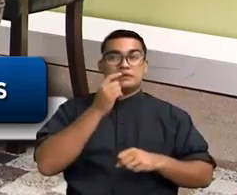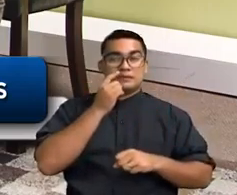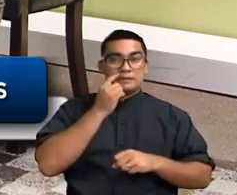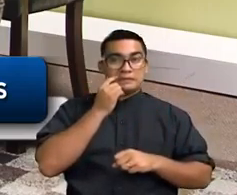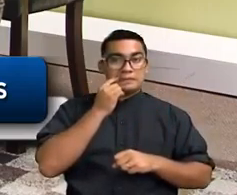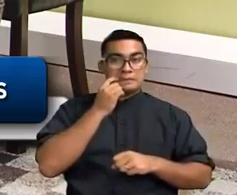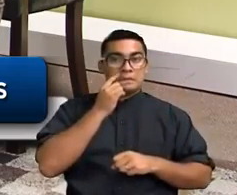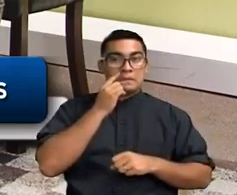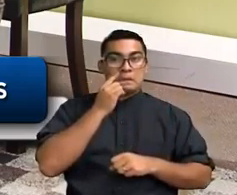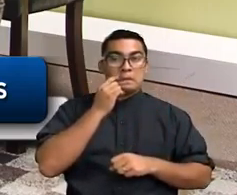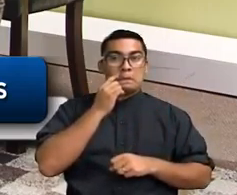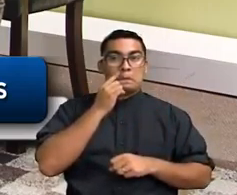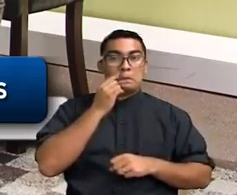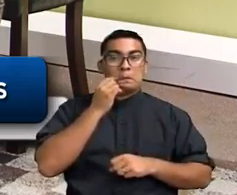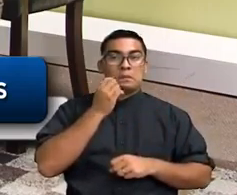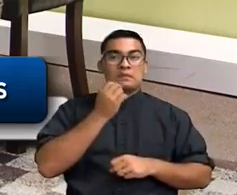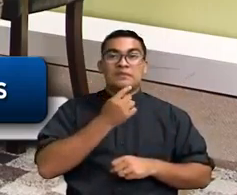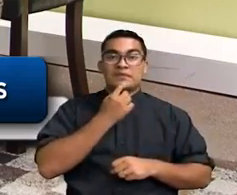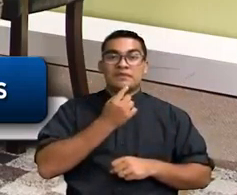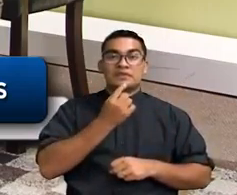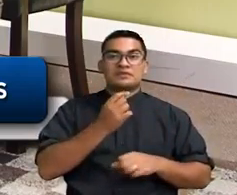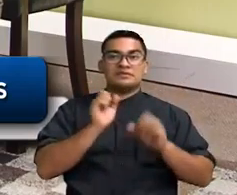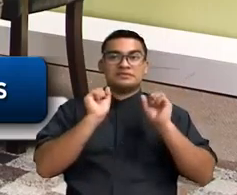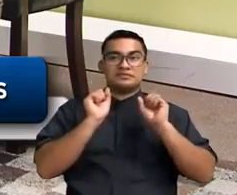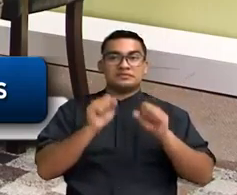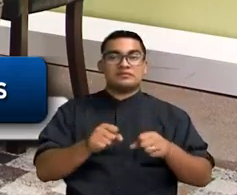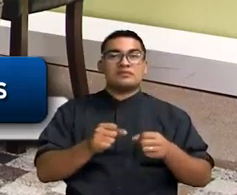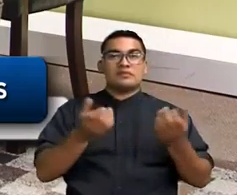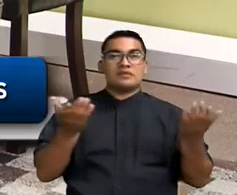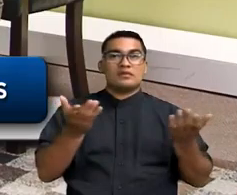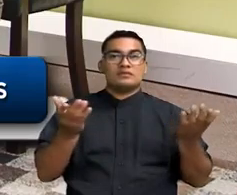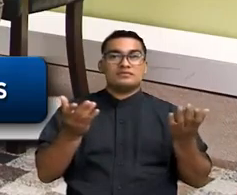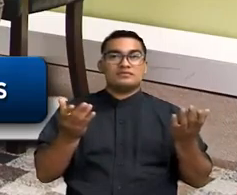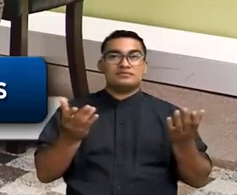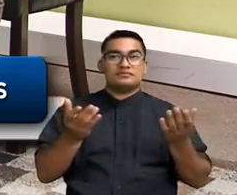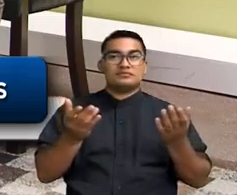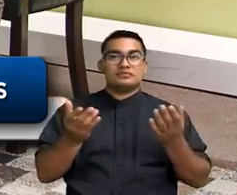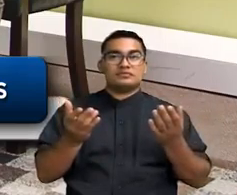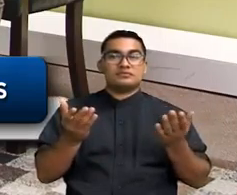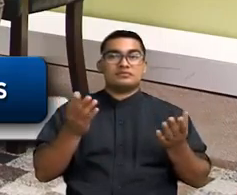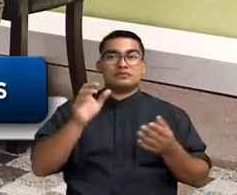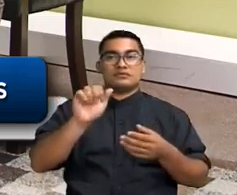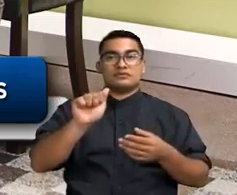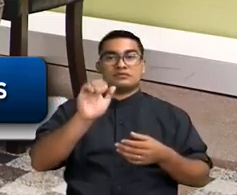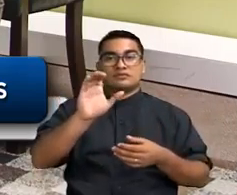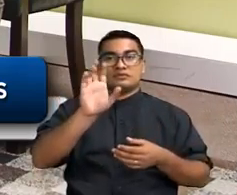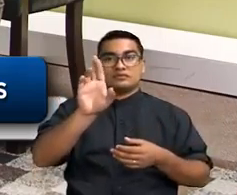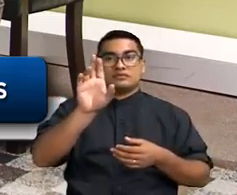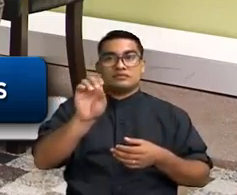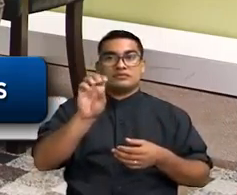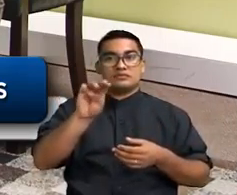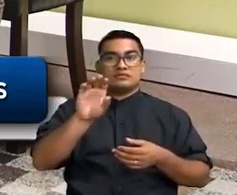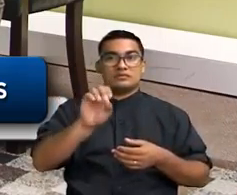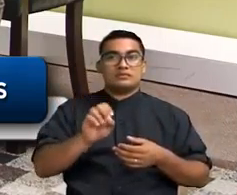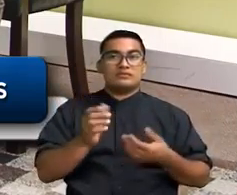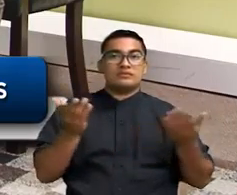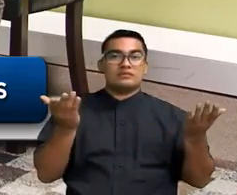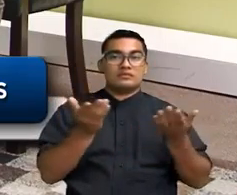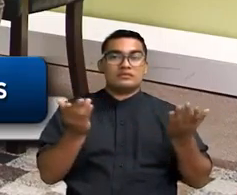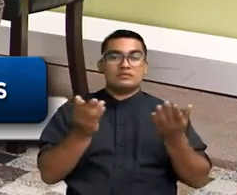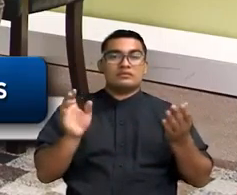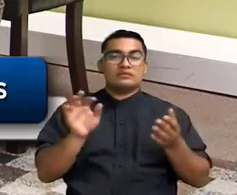tener algo que se llama, en la estructura del hombro, para hablar del hombro, un acromio que se formó de